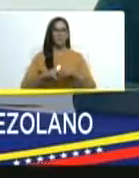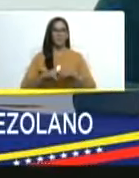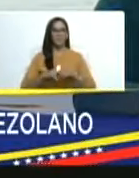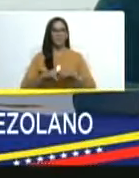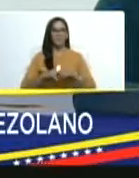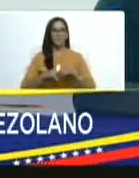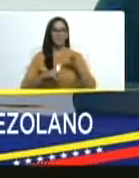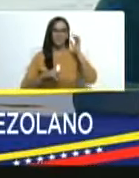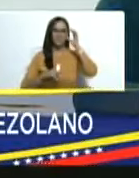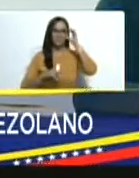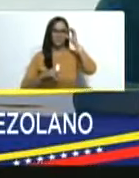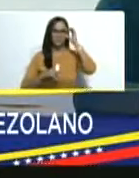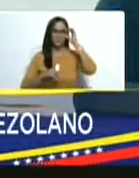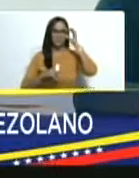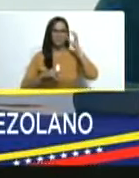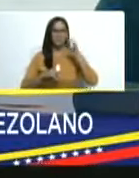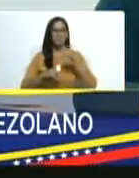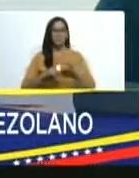Eustorgio Bello,